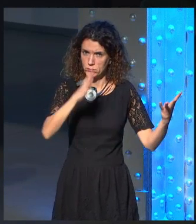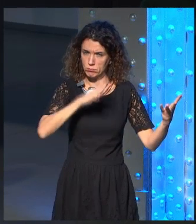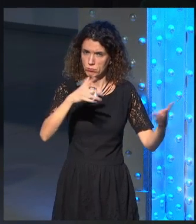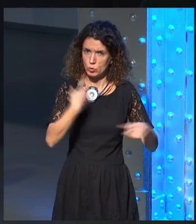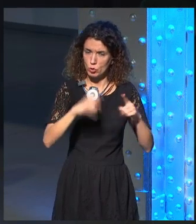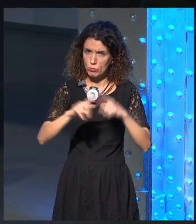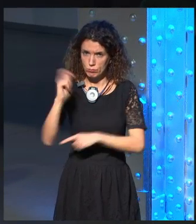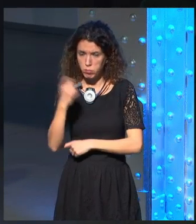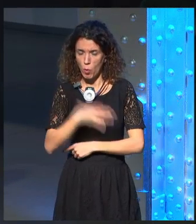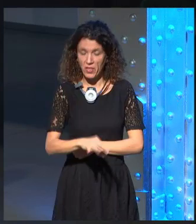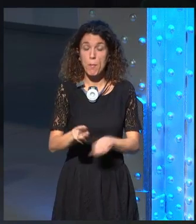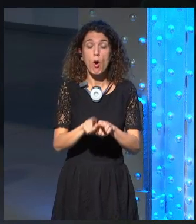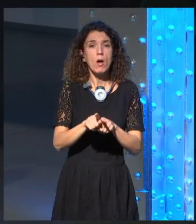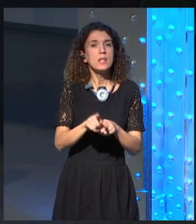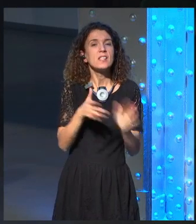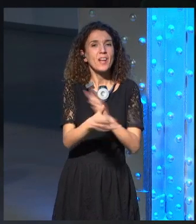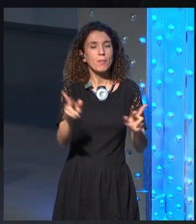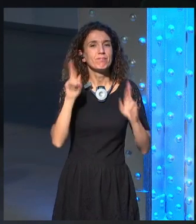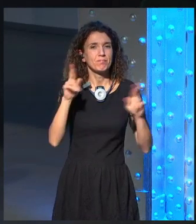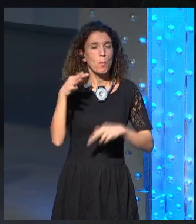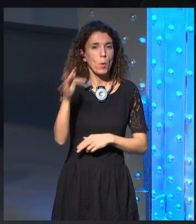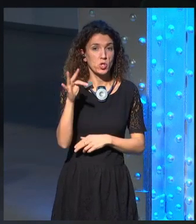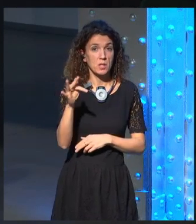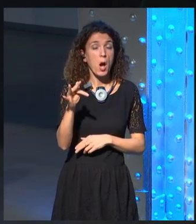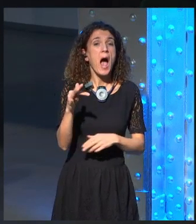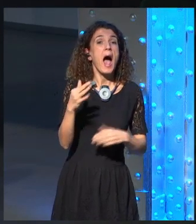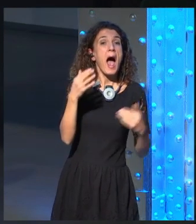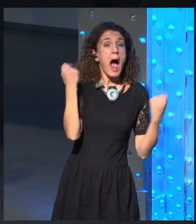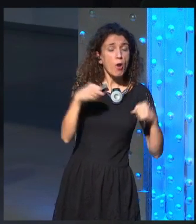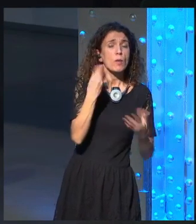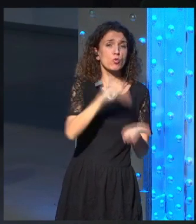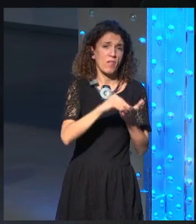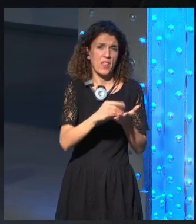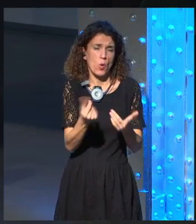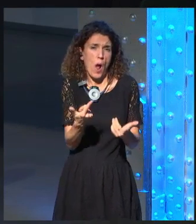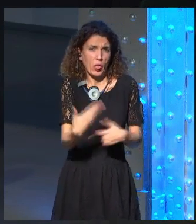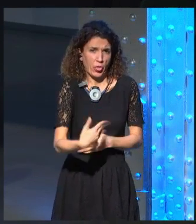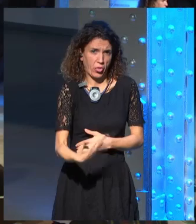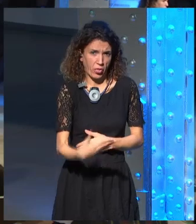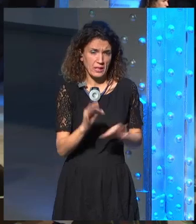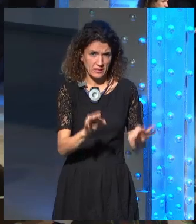que es esperanzador, a pesar de que podemos ser insignificantes muchas veces.